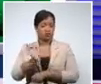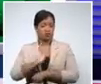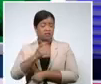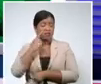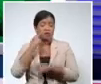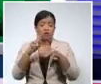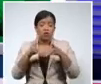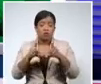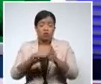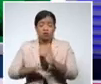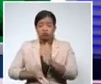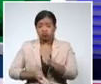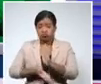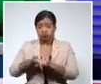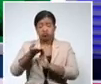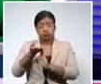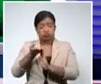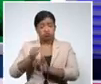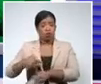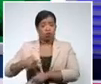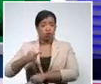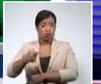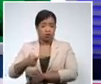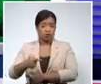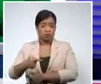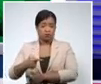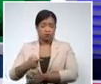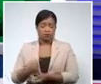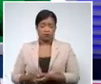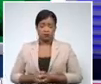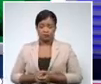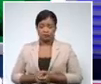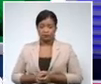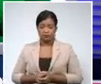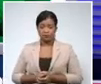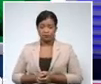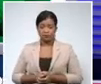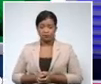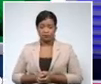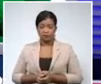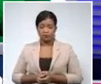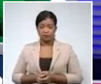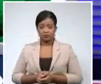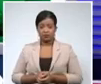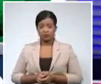muy elevada de casos que se están diagnosticando todavía. El